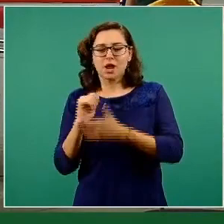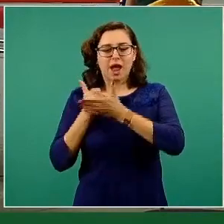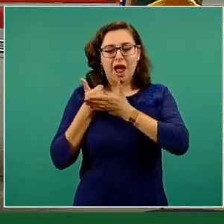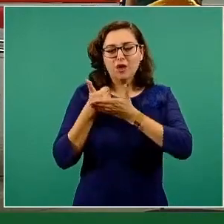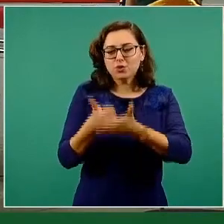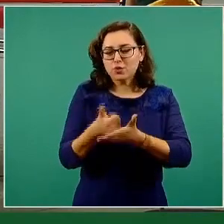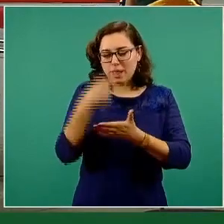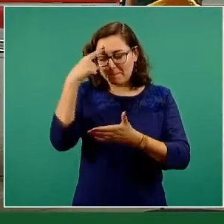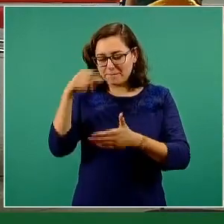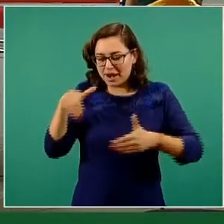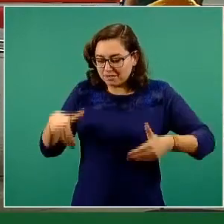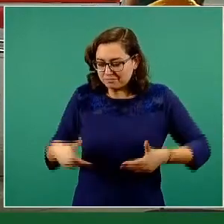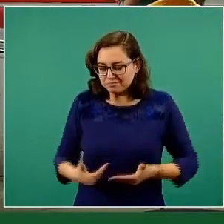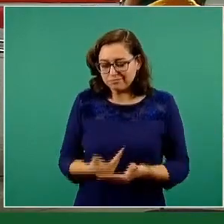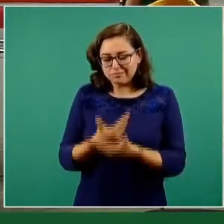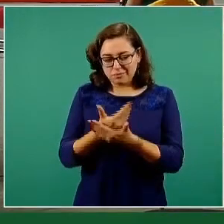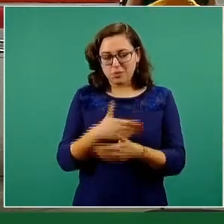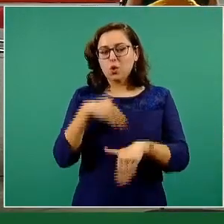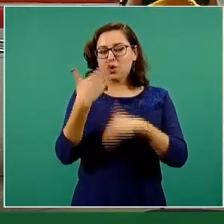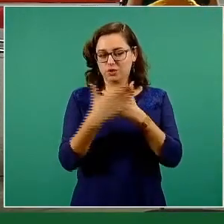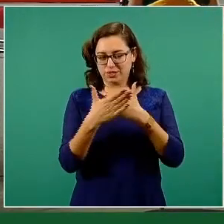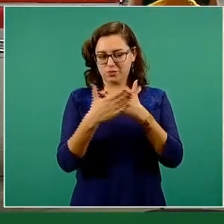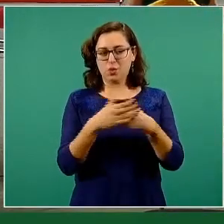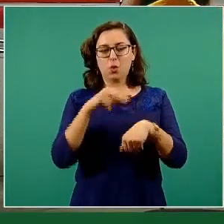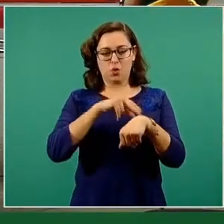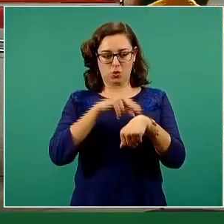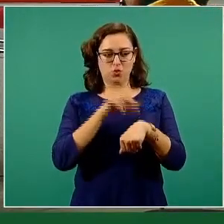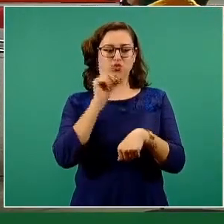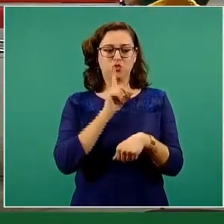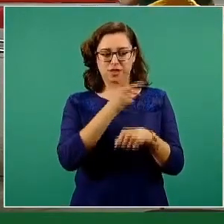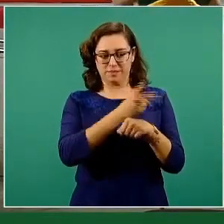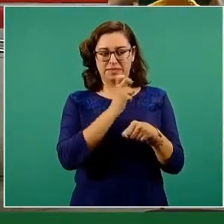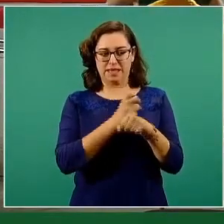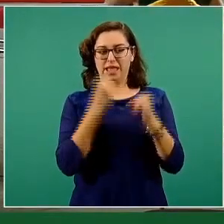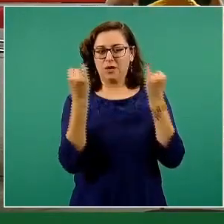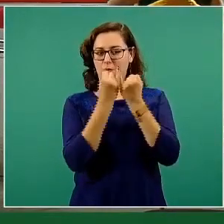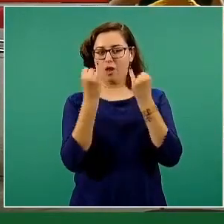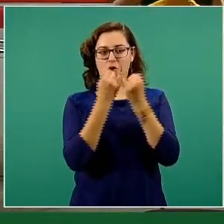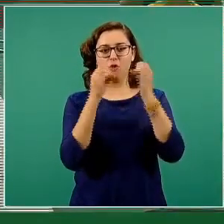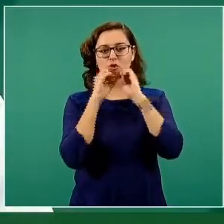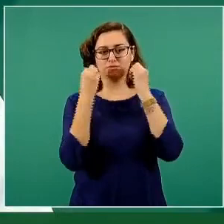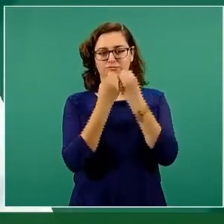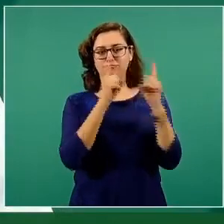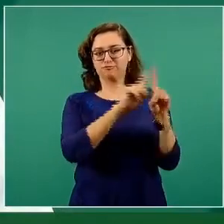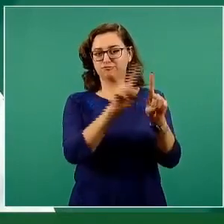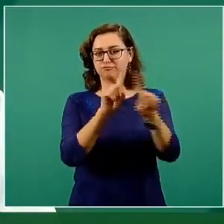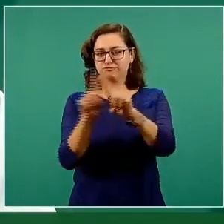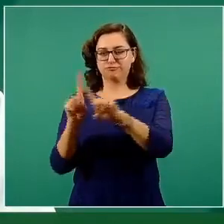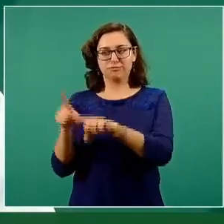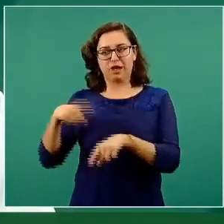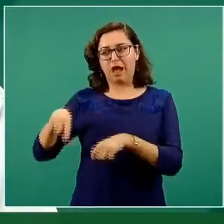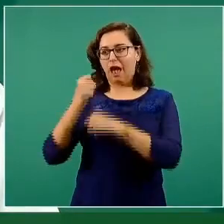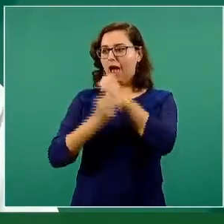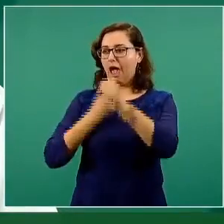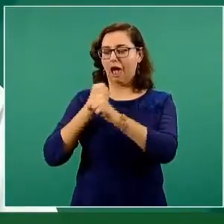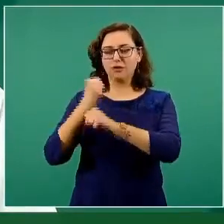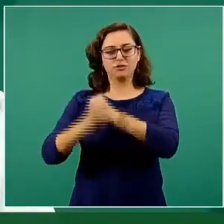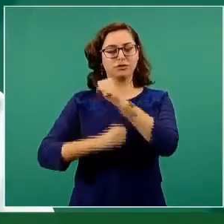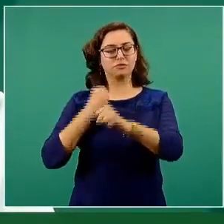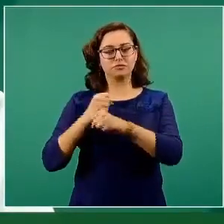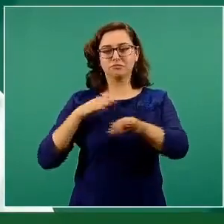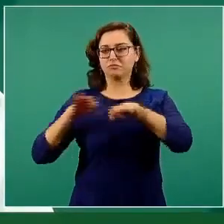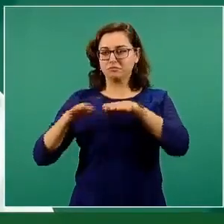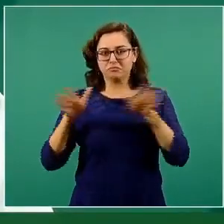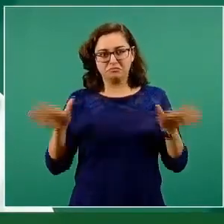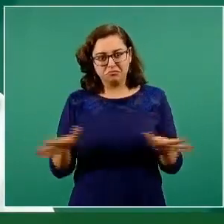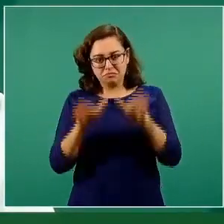Vamos a invitar nuevamente a la doctora Berdichevsky y a varias organizaciones sociales que por muchos años han estado trabajando en promover